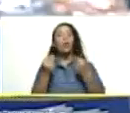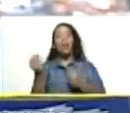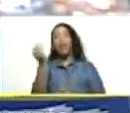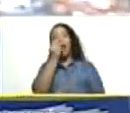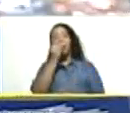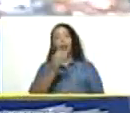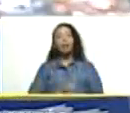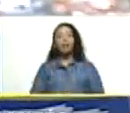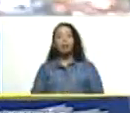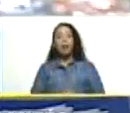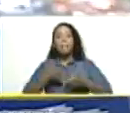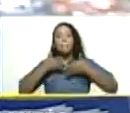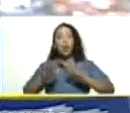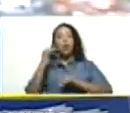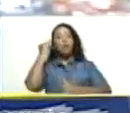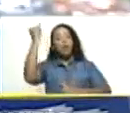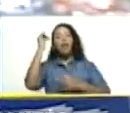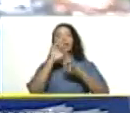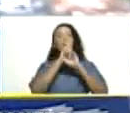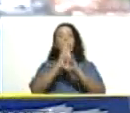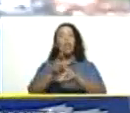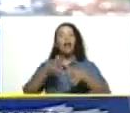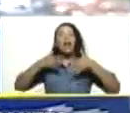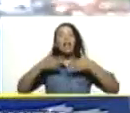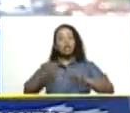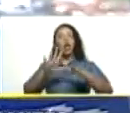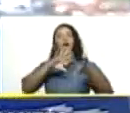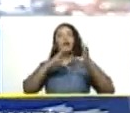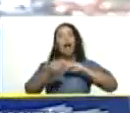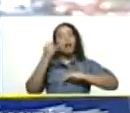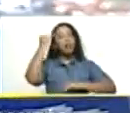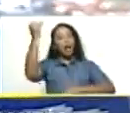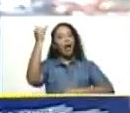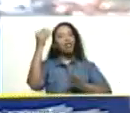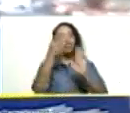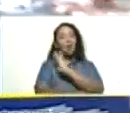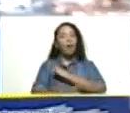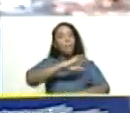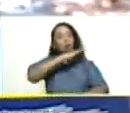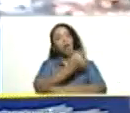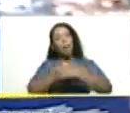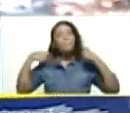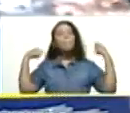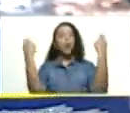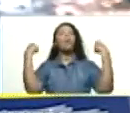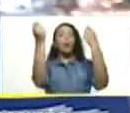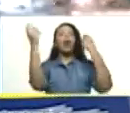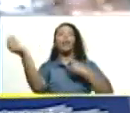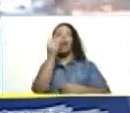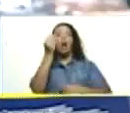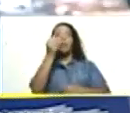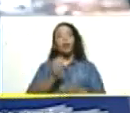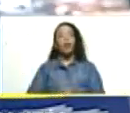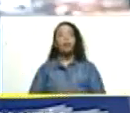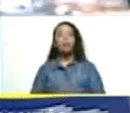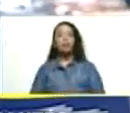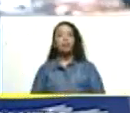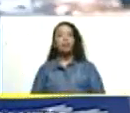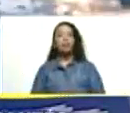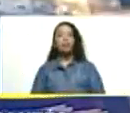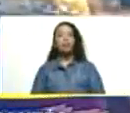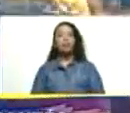alimentaria nació la respuesta, nacieron los CLAP, nació el poder popular alimentario.